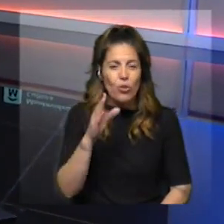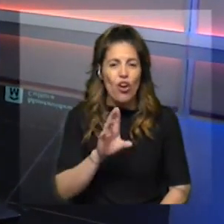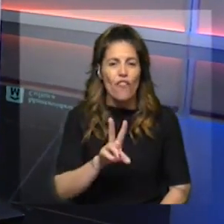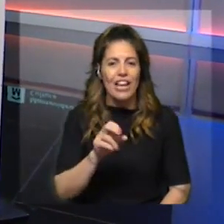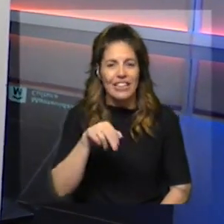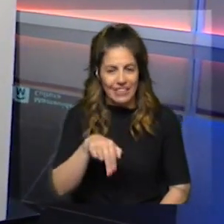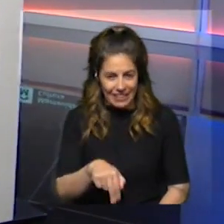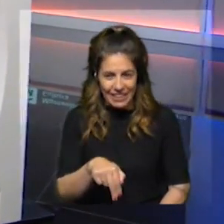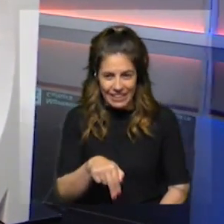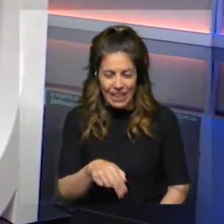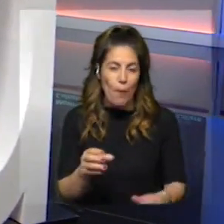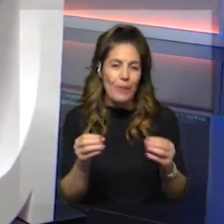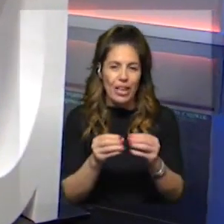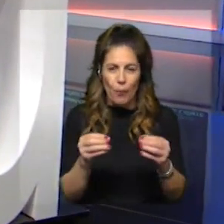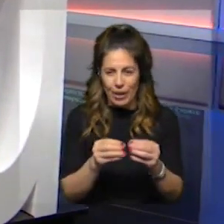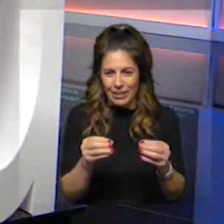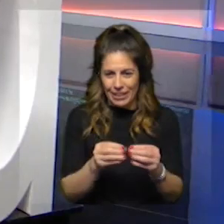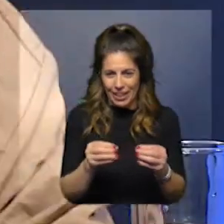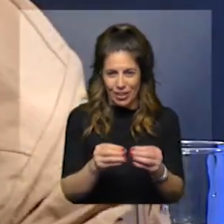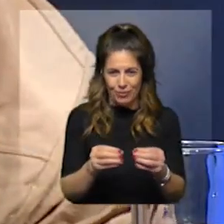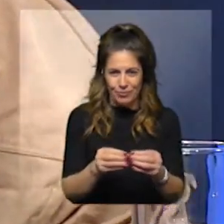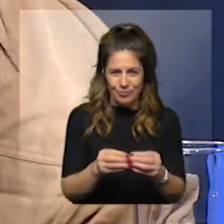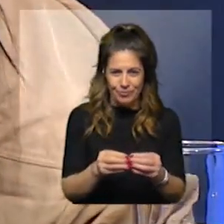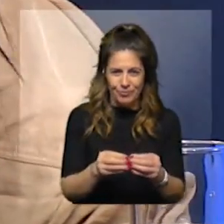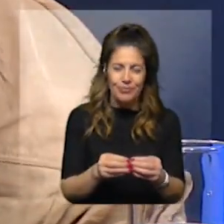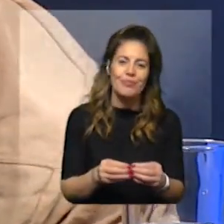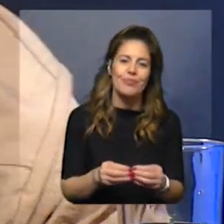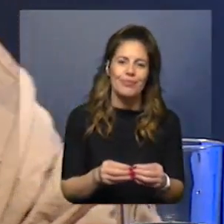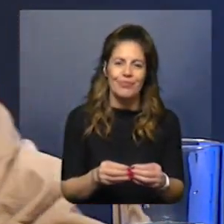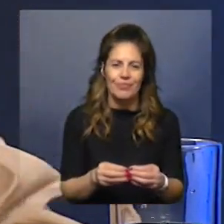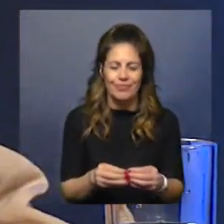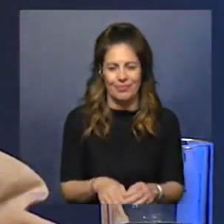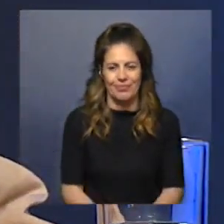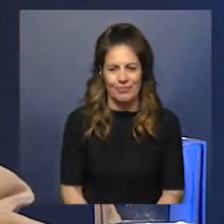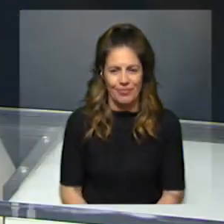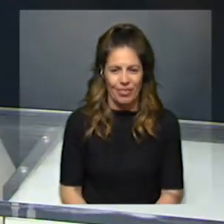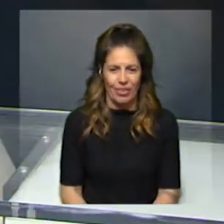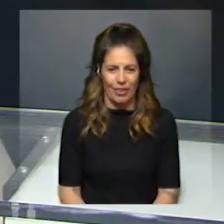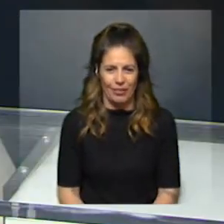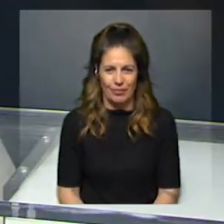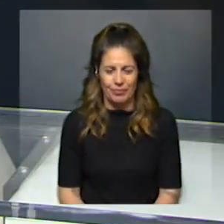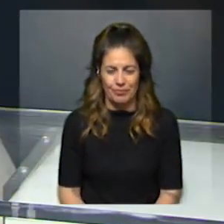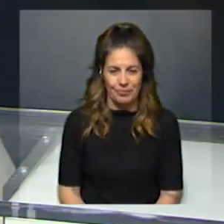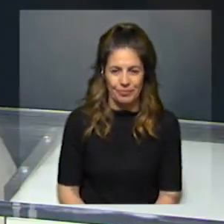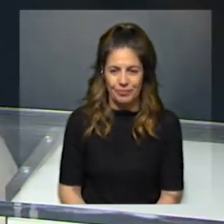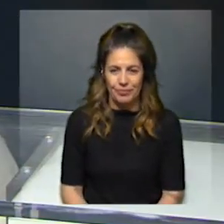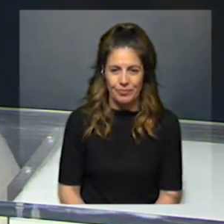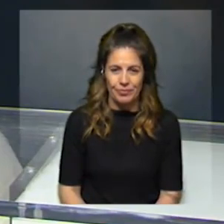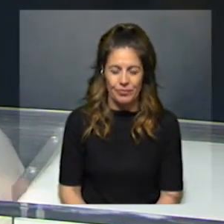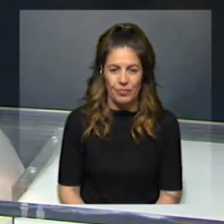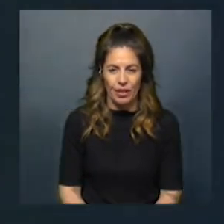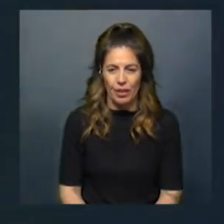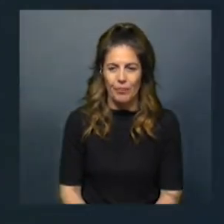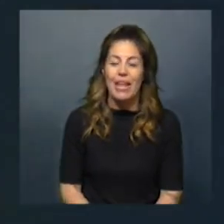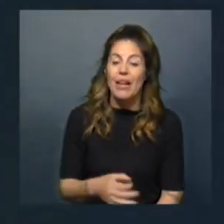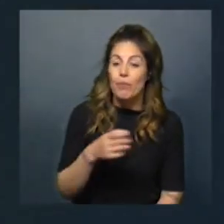ahí en Conservatorio Sur, y a todo Conservatorio Sur, porque está acá, por favor, con tu madre. Ah, se va a quedar coachado. Con tu madre, ¿quién diría? Bueno,